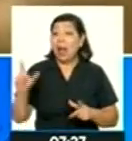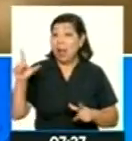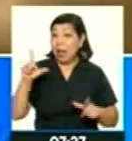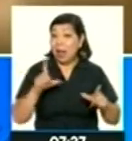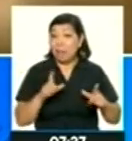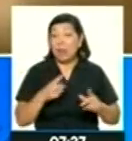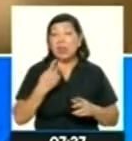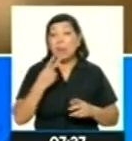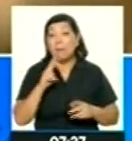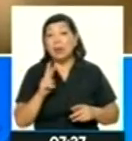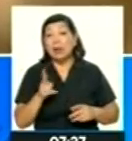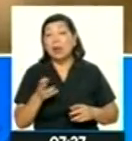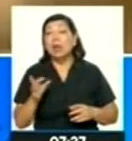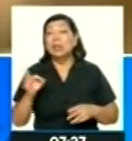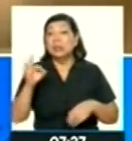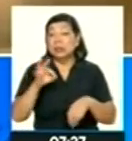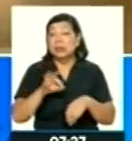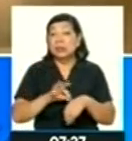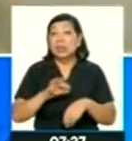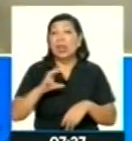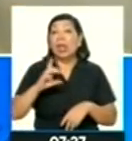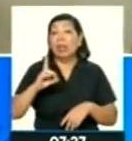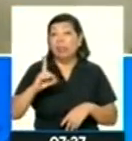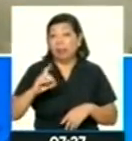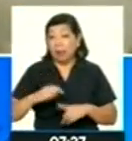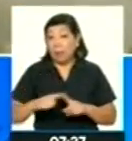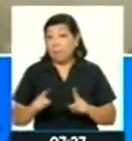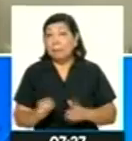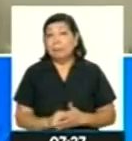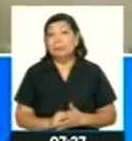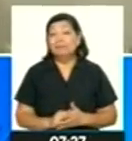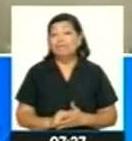el diagnóstico de dengue, lo cual se está